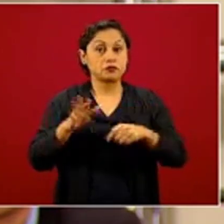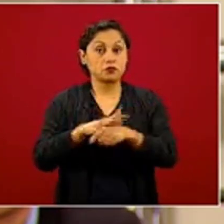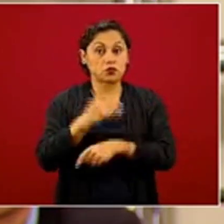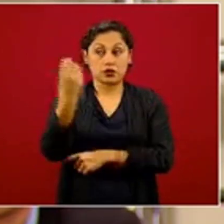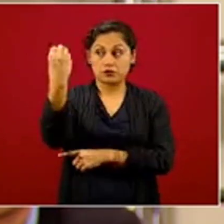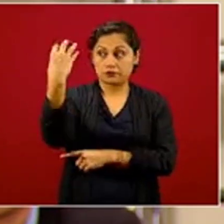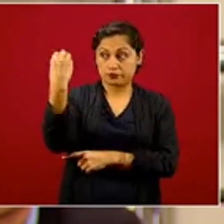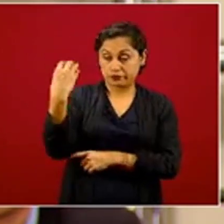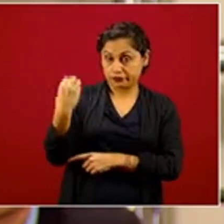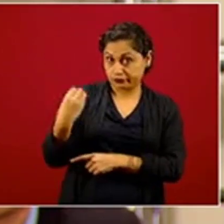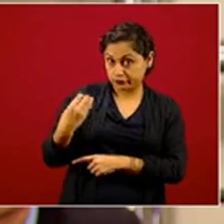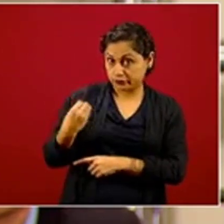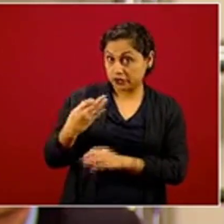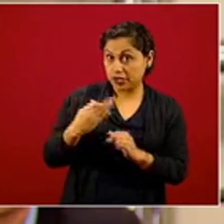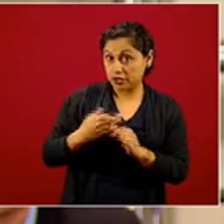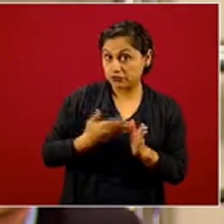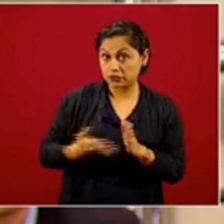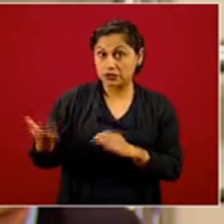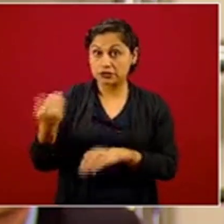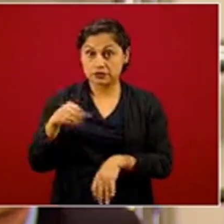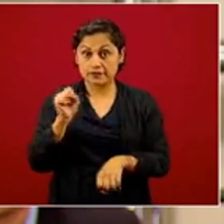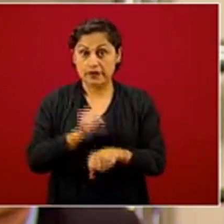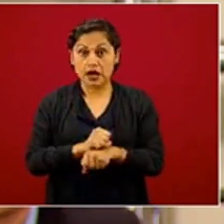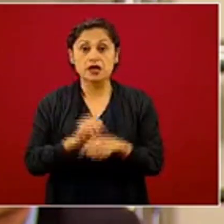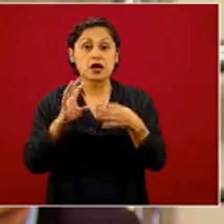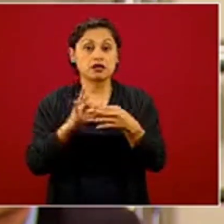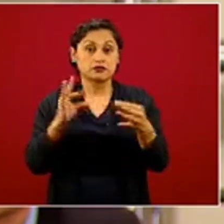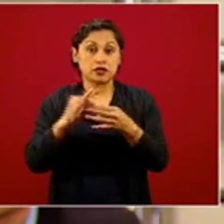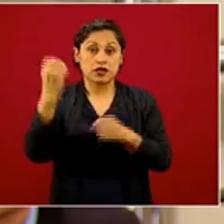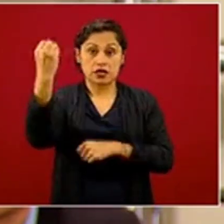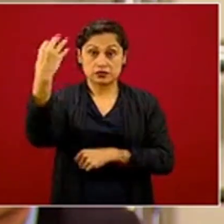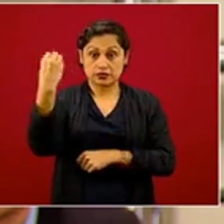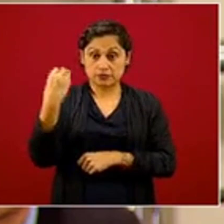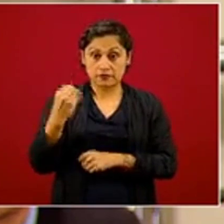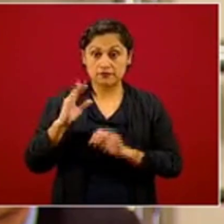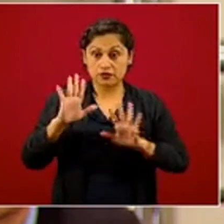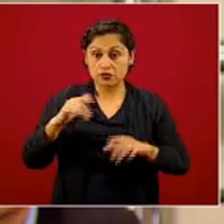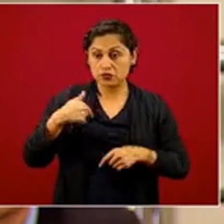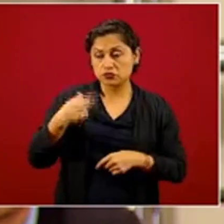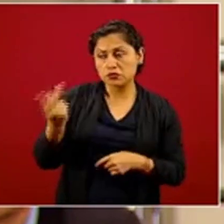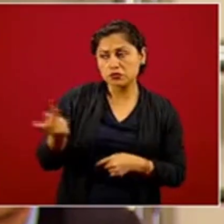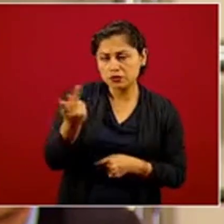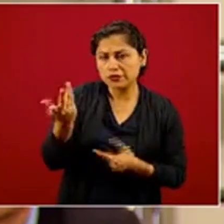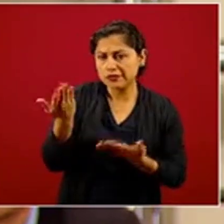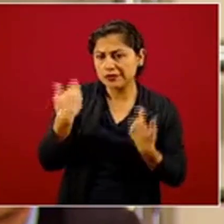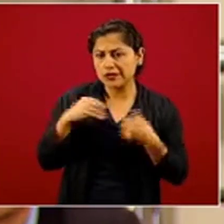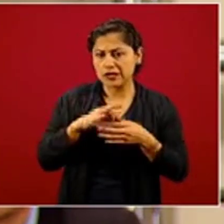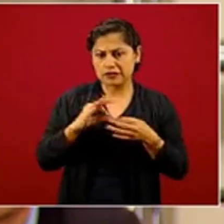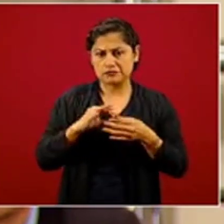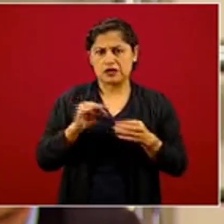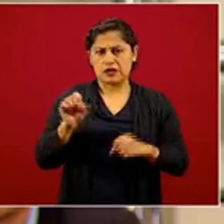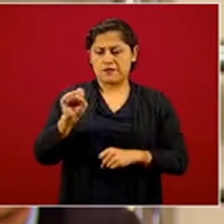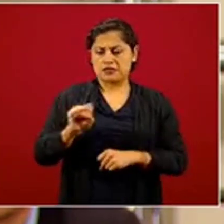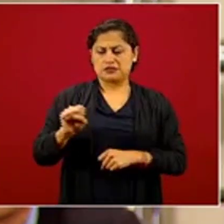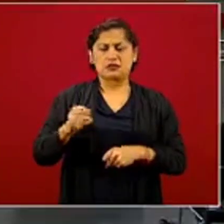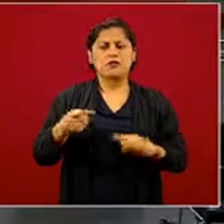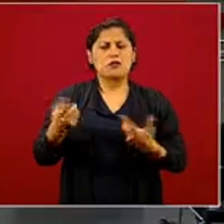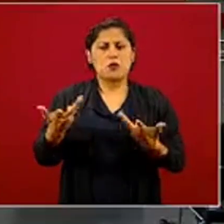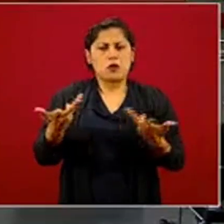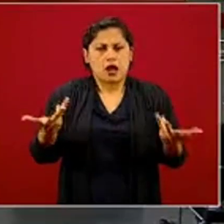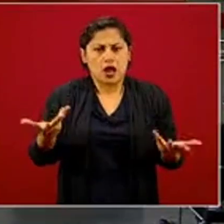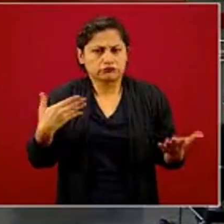del semáforo. Entonces, sí me gustaría primero que me respondiera eso, ¿qué se va a celebrar? Número 2,